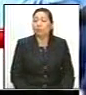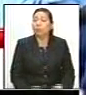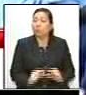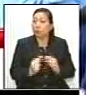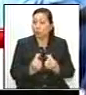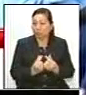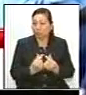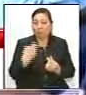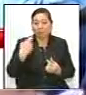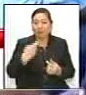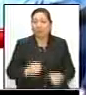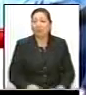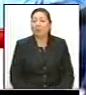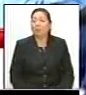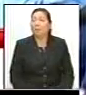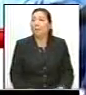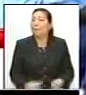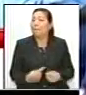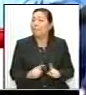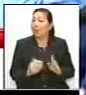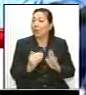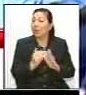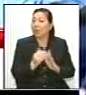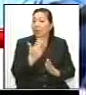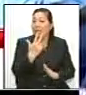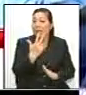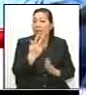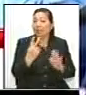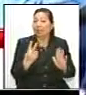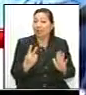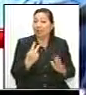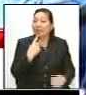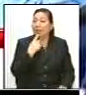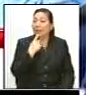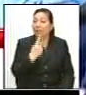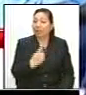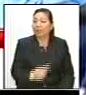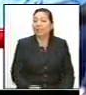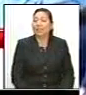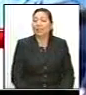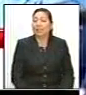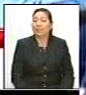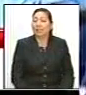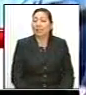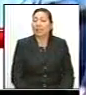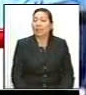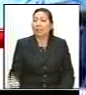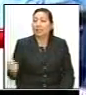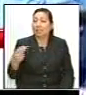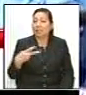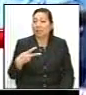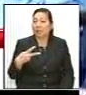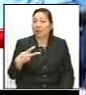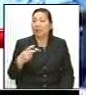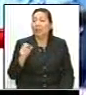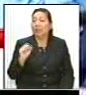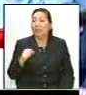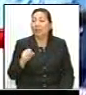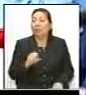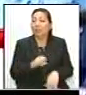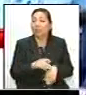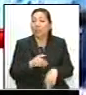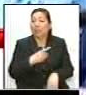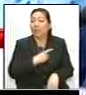grupos parlamentarios. Sin embargo, en el artículo 37 indica que en segunda instancia, sí, el